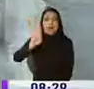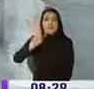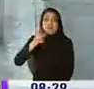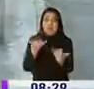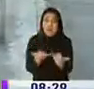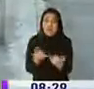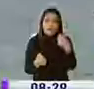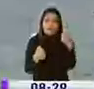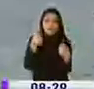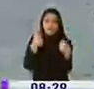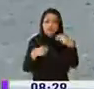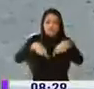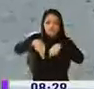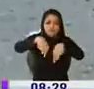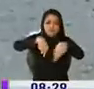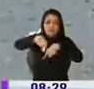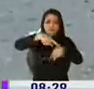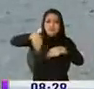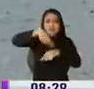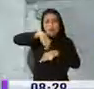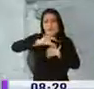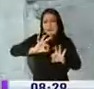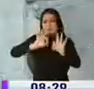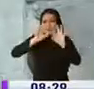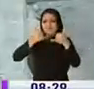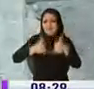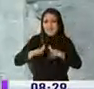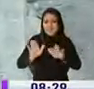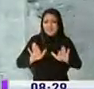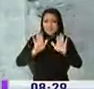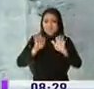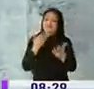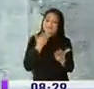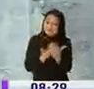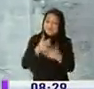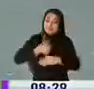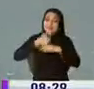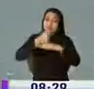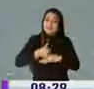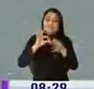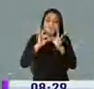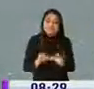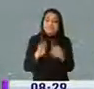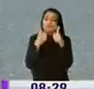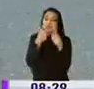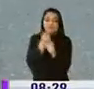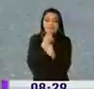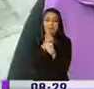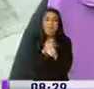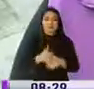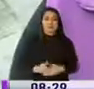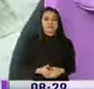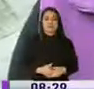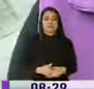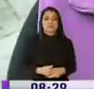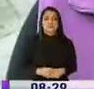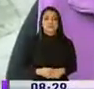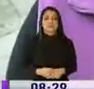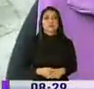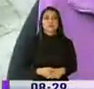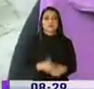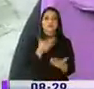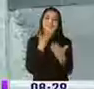y peatones transitan con normalidad por el sector. De igual forma agradecen a las autoridades por la intervención. Ya está, muchas gracias,